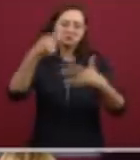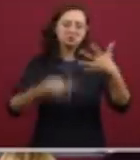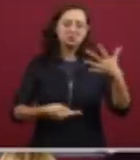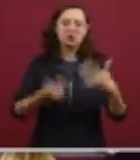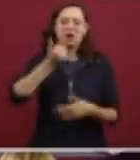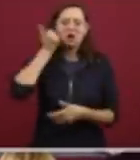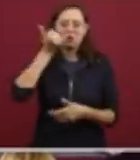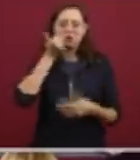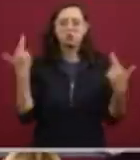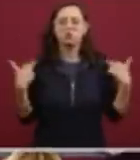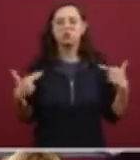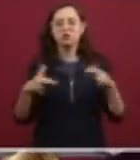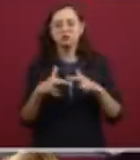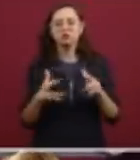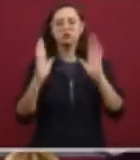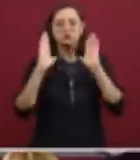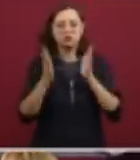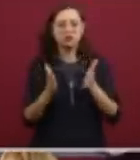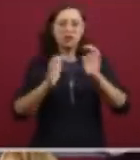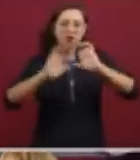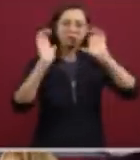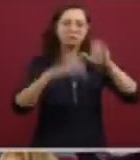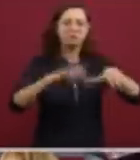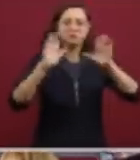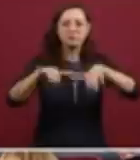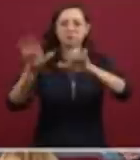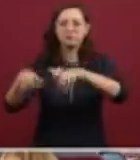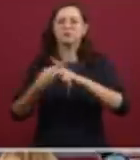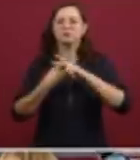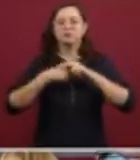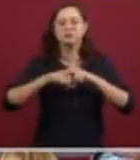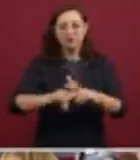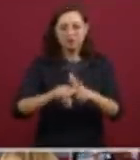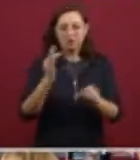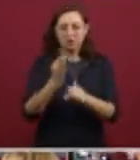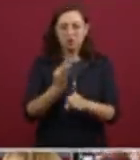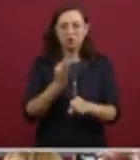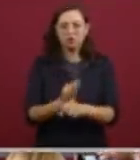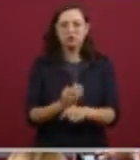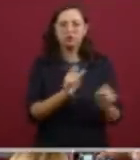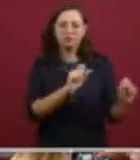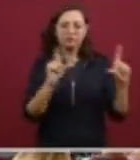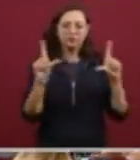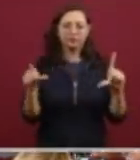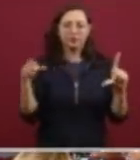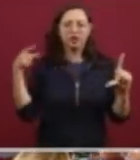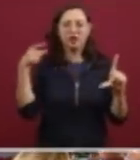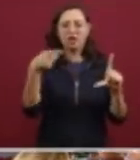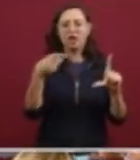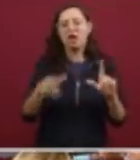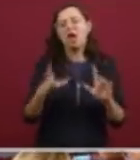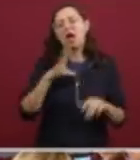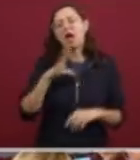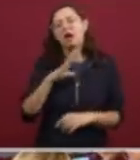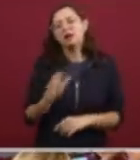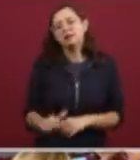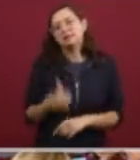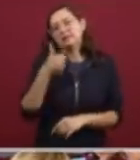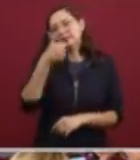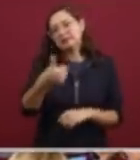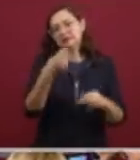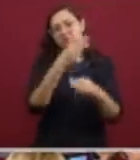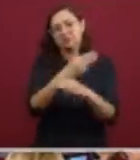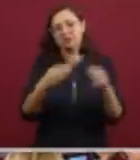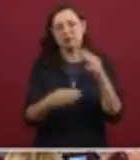estudiantes y maestros que ya están en sedes. En este momento, ahí son 6 áreas de